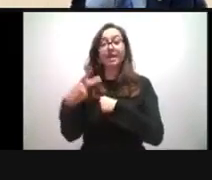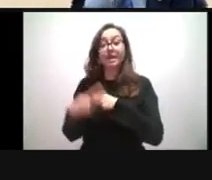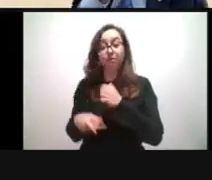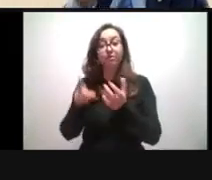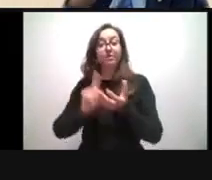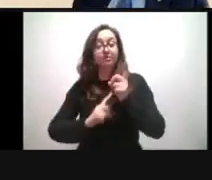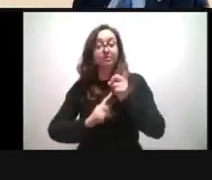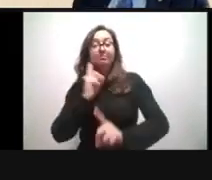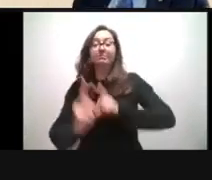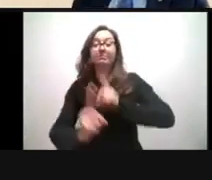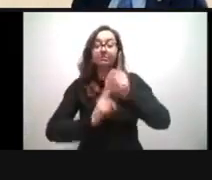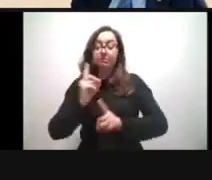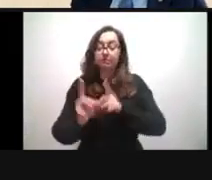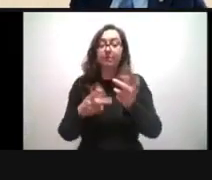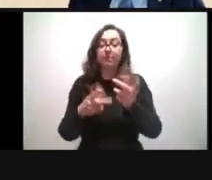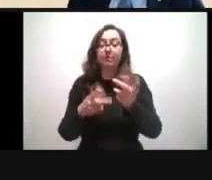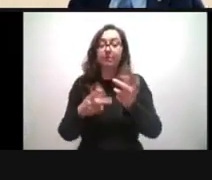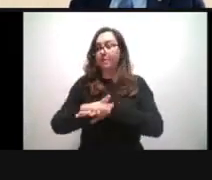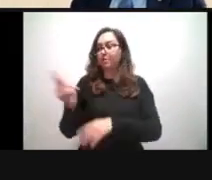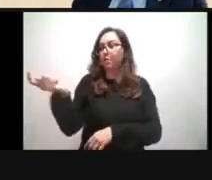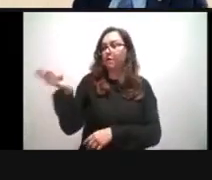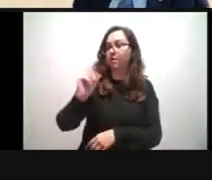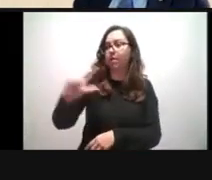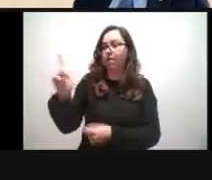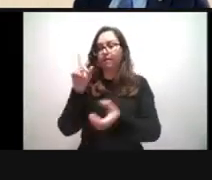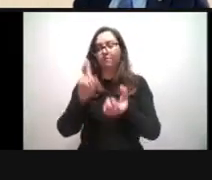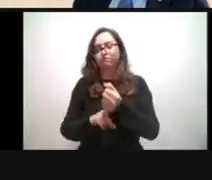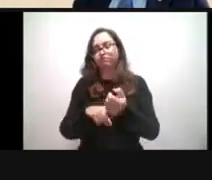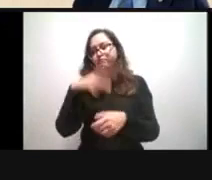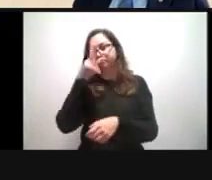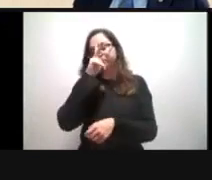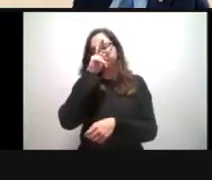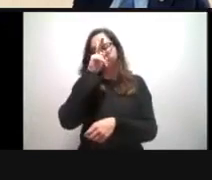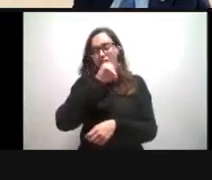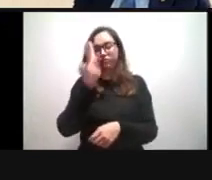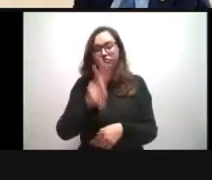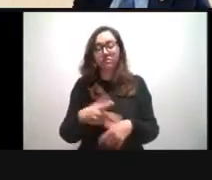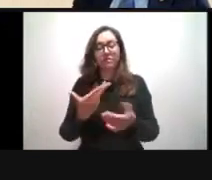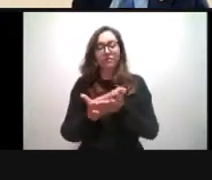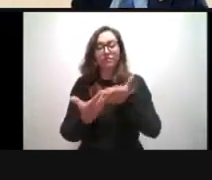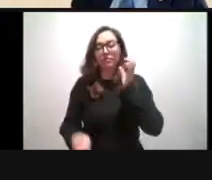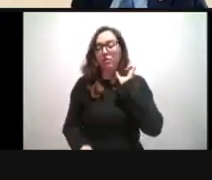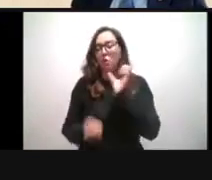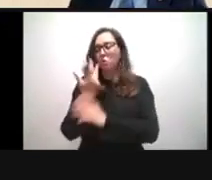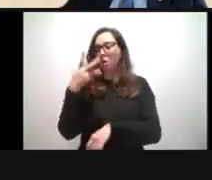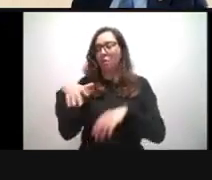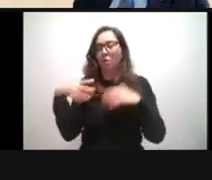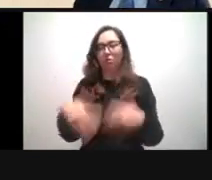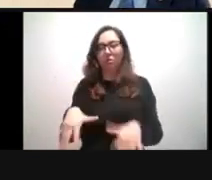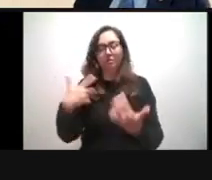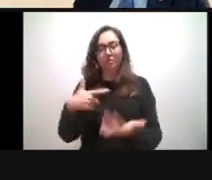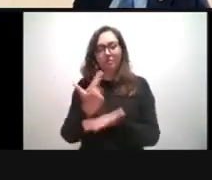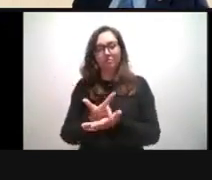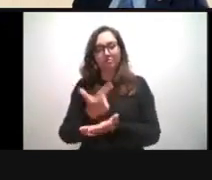se hace de manera profesional o en estos nuevos deportes extremos que se están haciendo cada vez más populares,